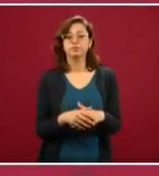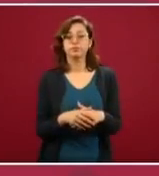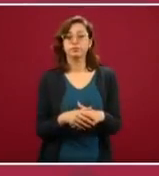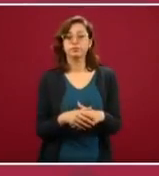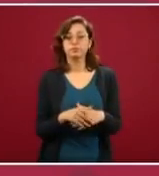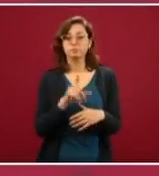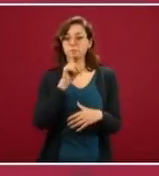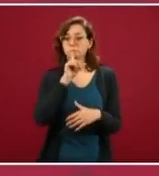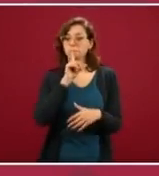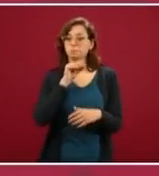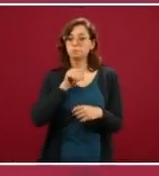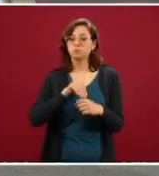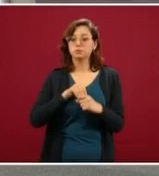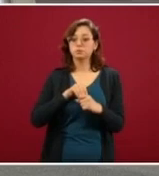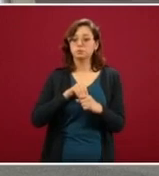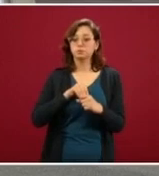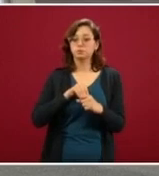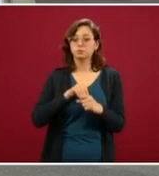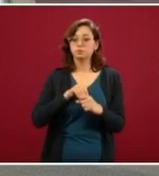guardaron silencio